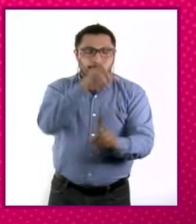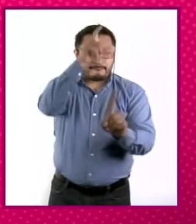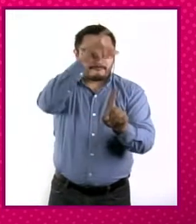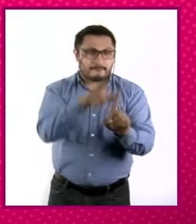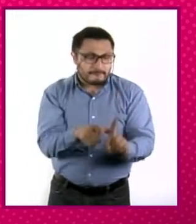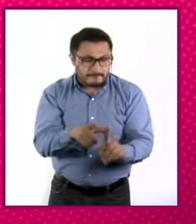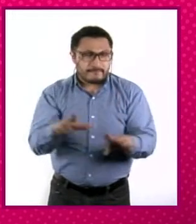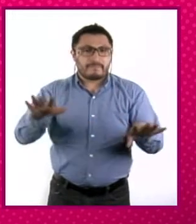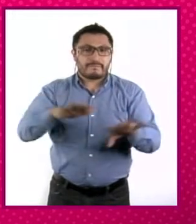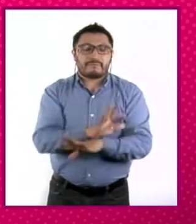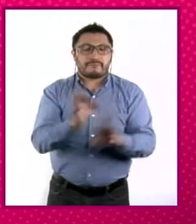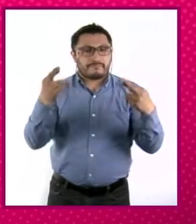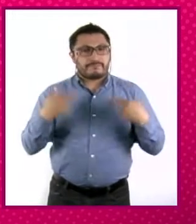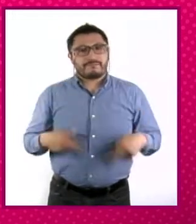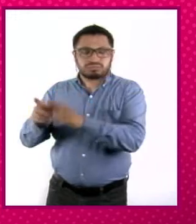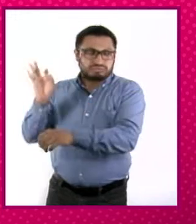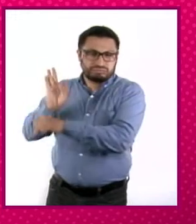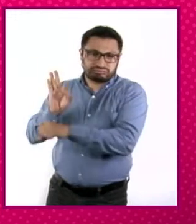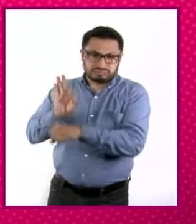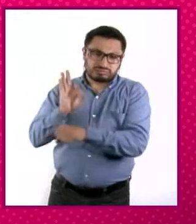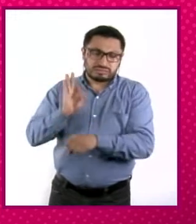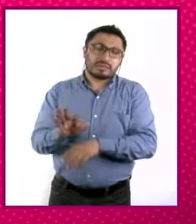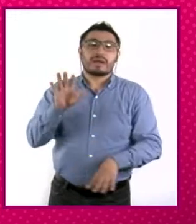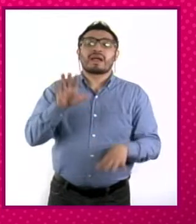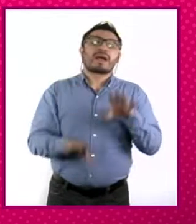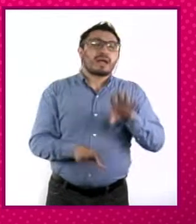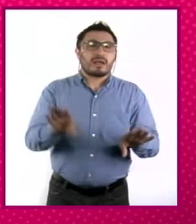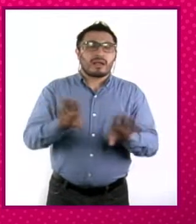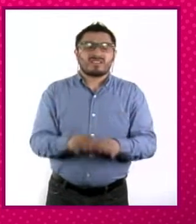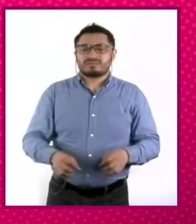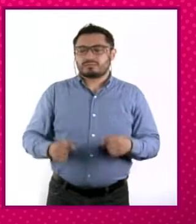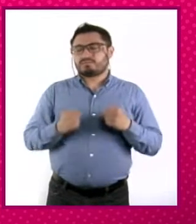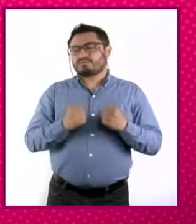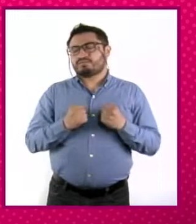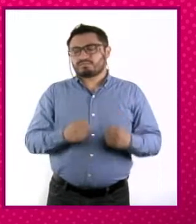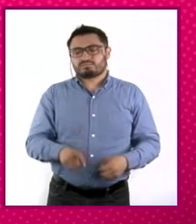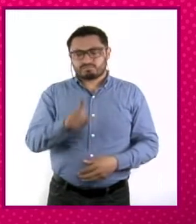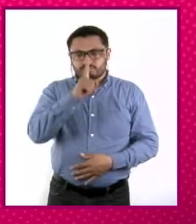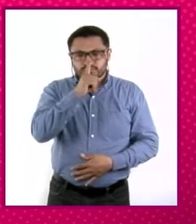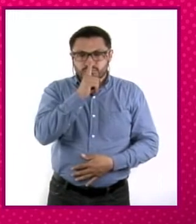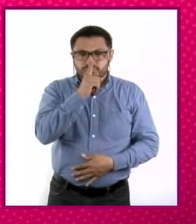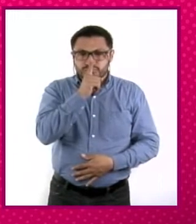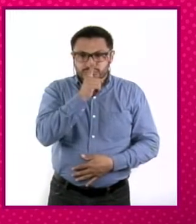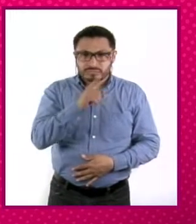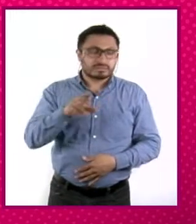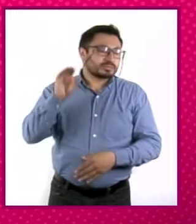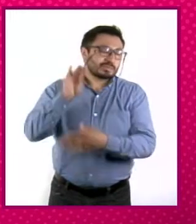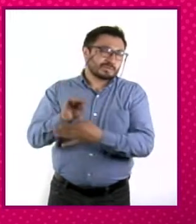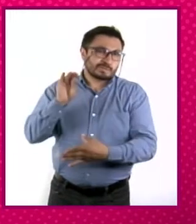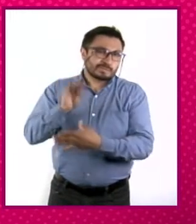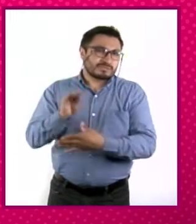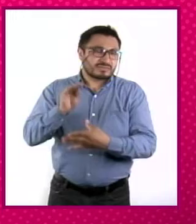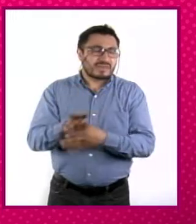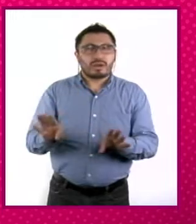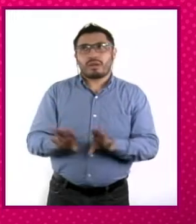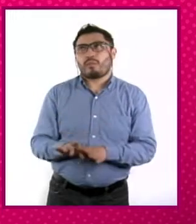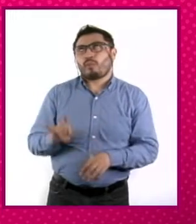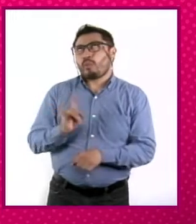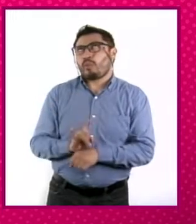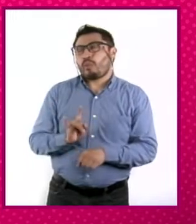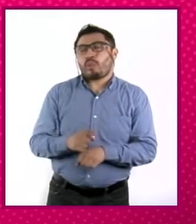Las comunidades indígenas tuvieron que luchar contra las injusticias y al final de cuentas adaptarse a los cambios que produjo